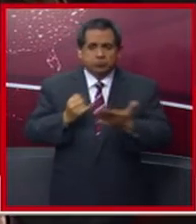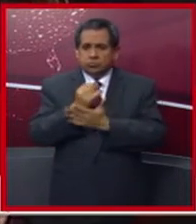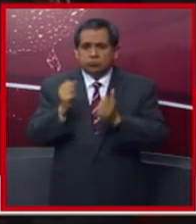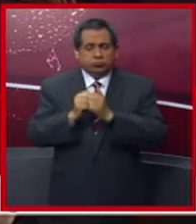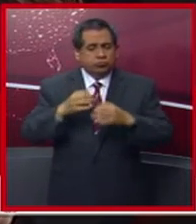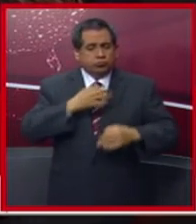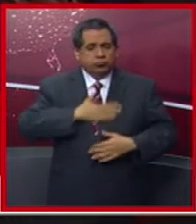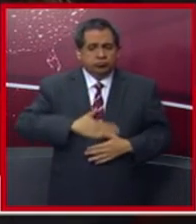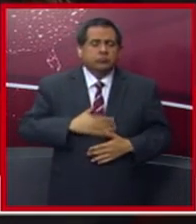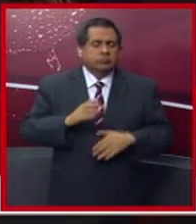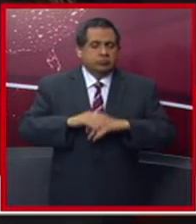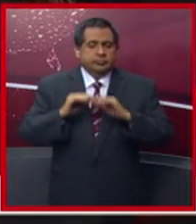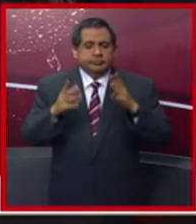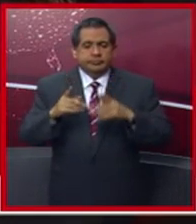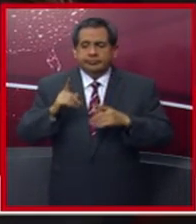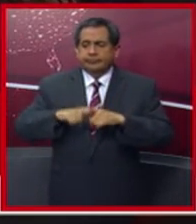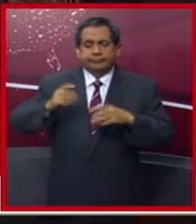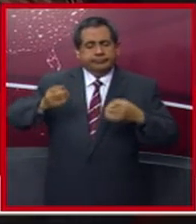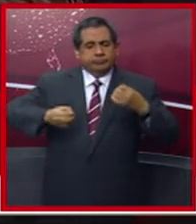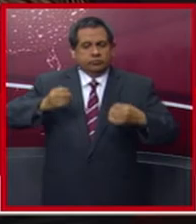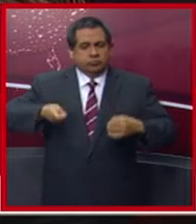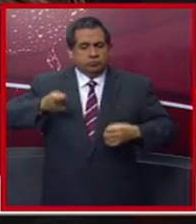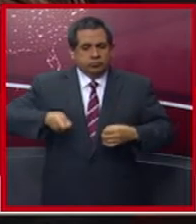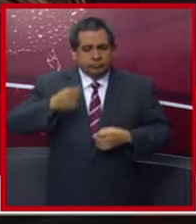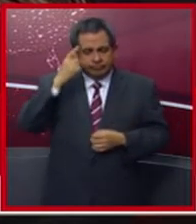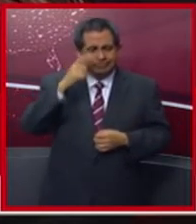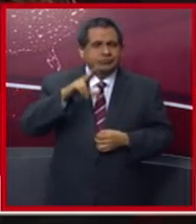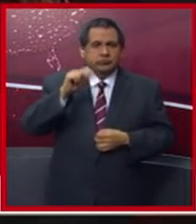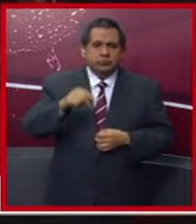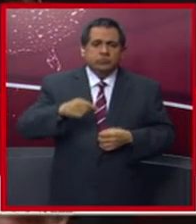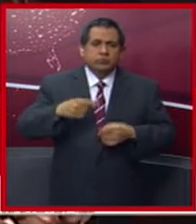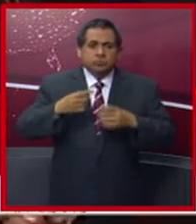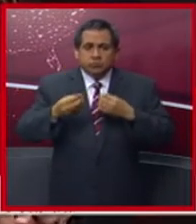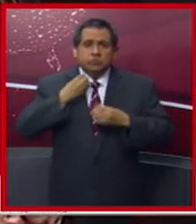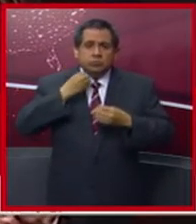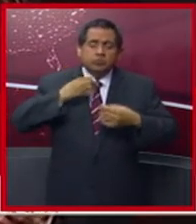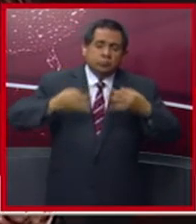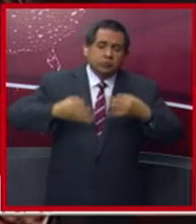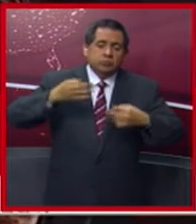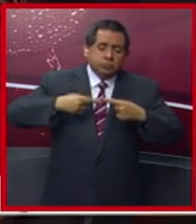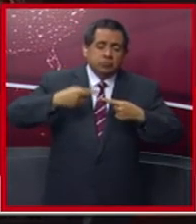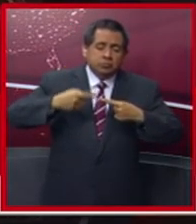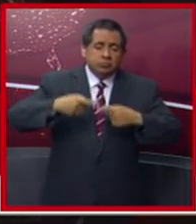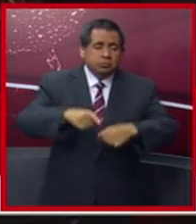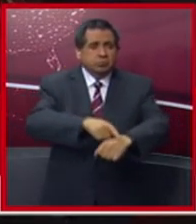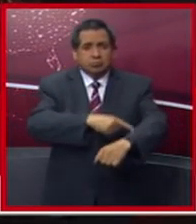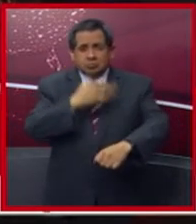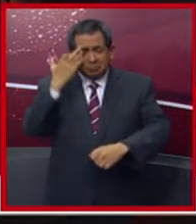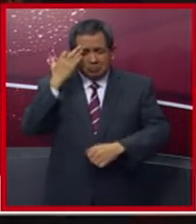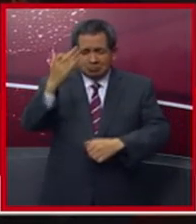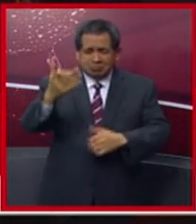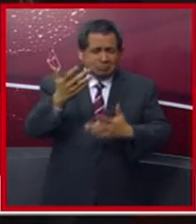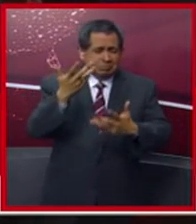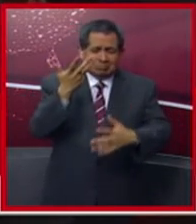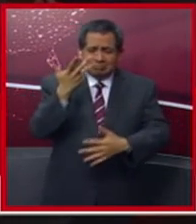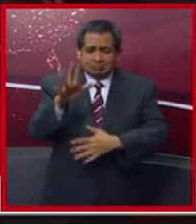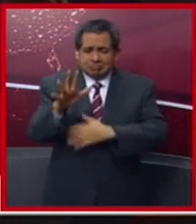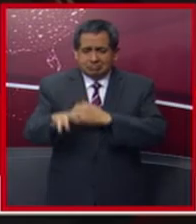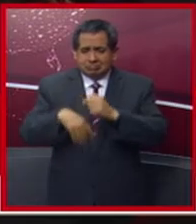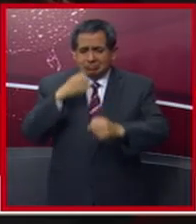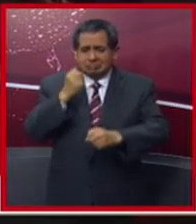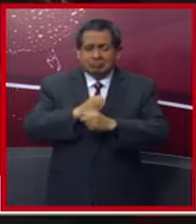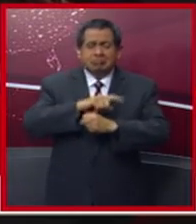de la justicia y de quienes la imparten, para que no se lleguen a procesos que, como todos sabíamos, llegaban a tardar inclusive 10 años para